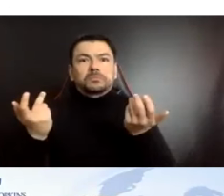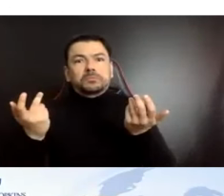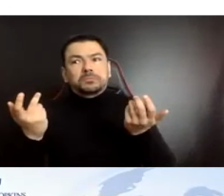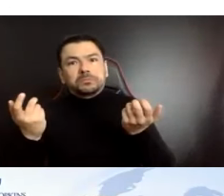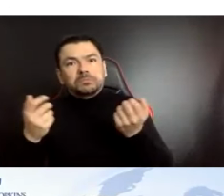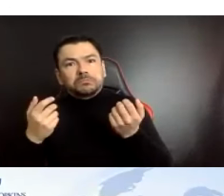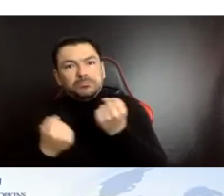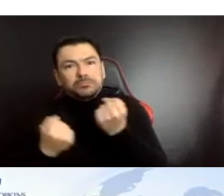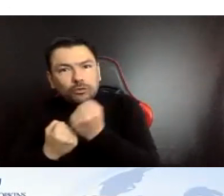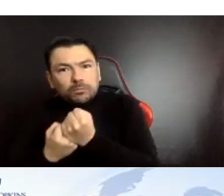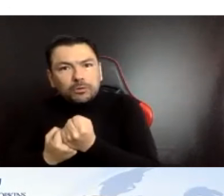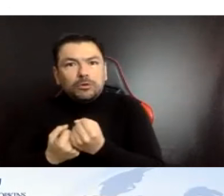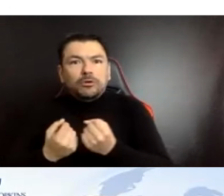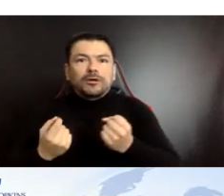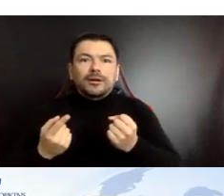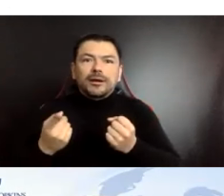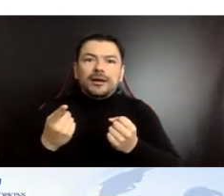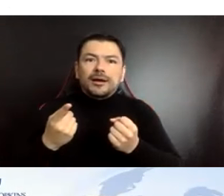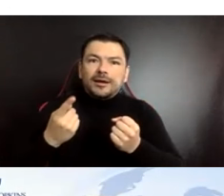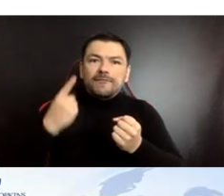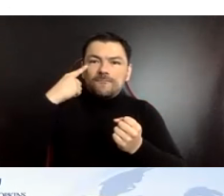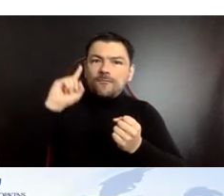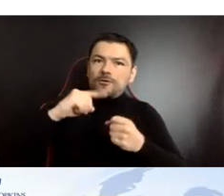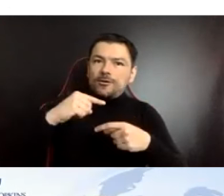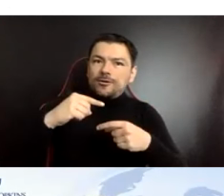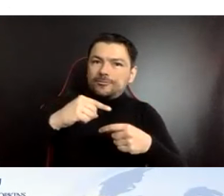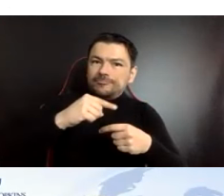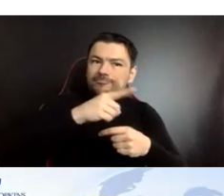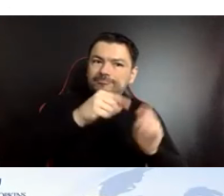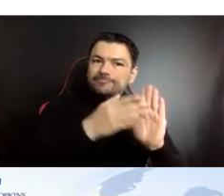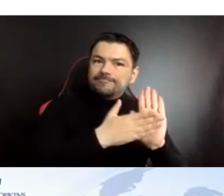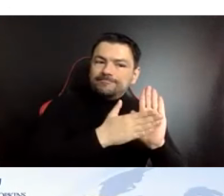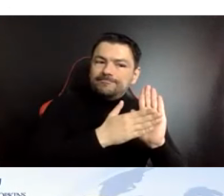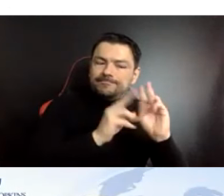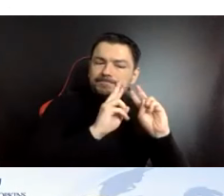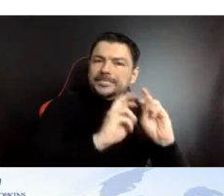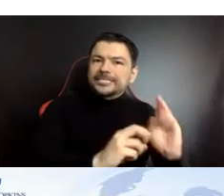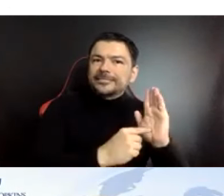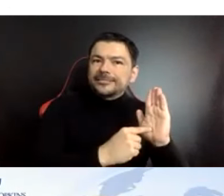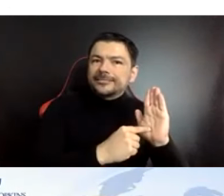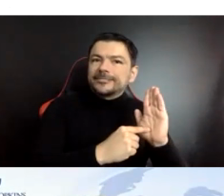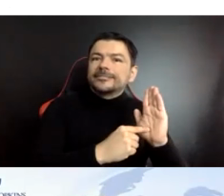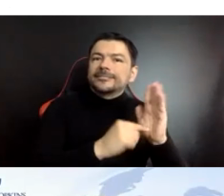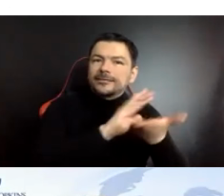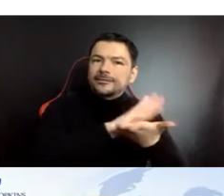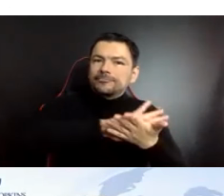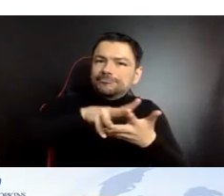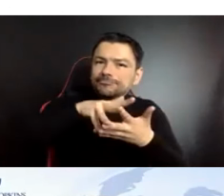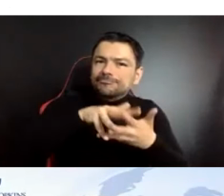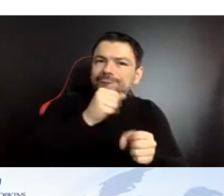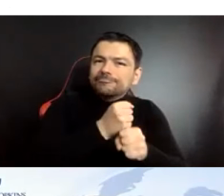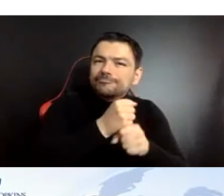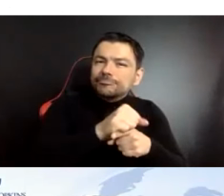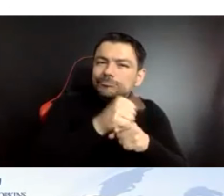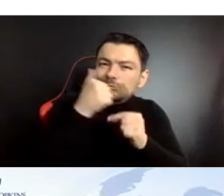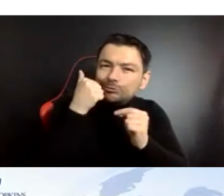getting mostrando la practice importancia de la and investigación finding answers llevada a la further. práctica, I'm a researcher because I want to change hablando como